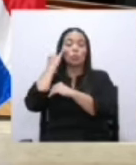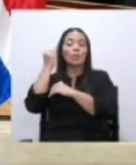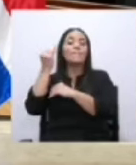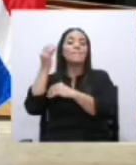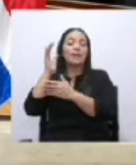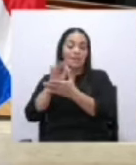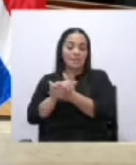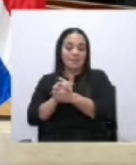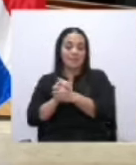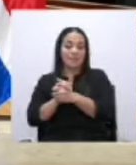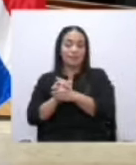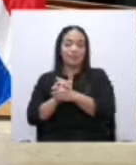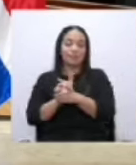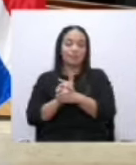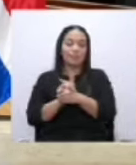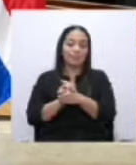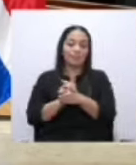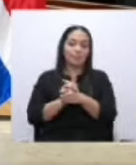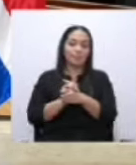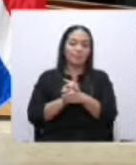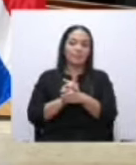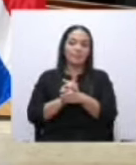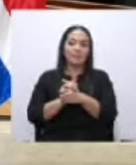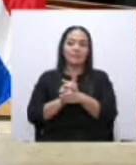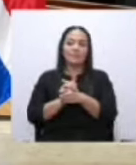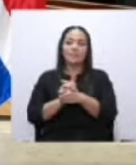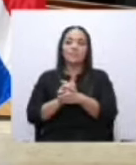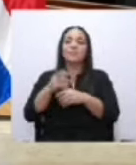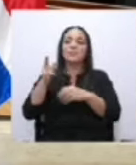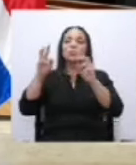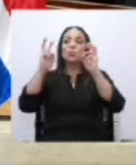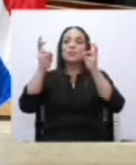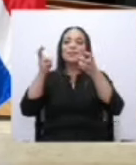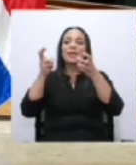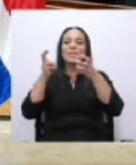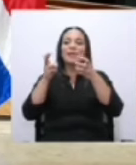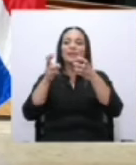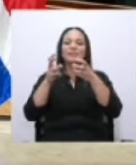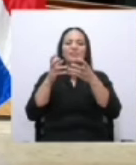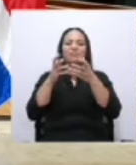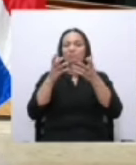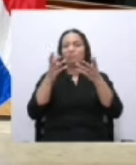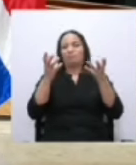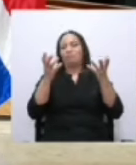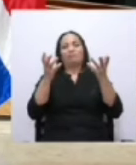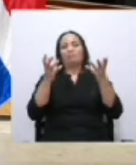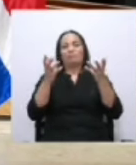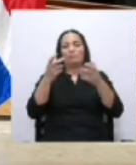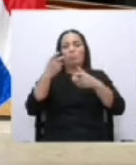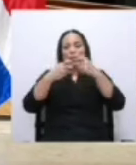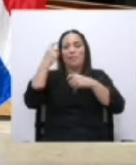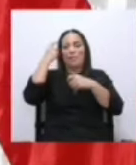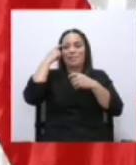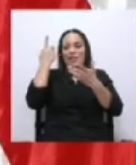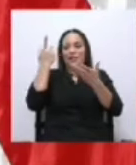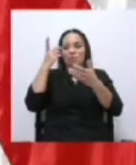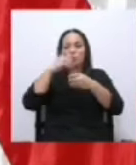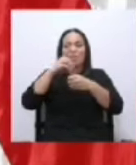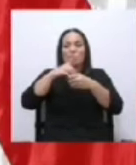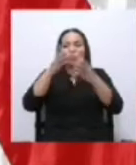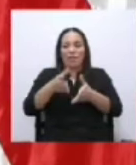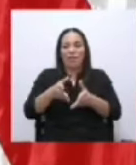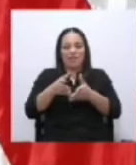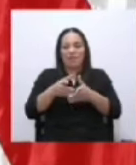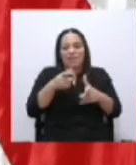imagínese, son temas conspiranoicos y paranoicos de una diputada de extrema